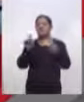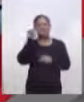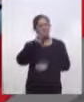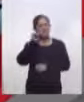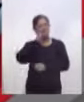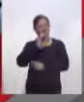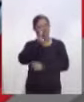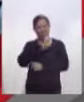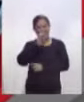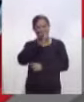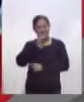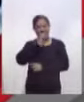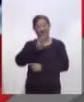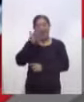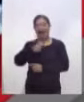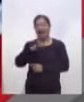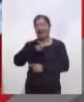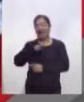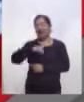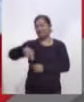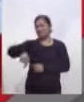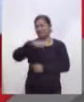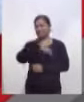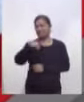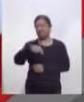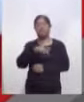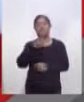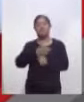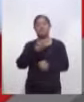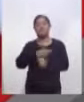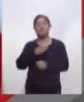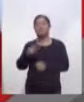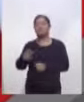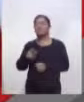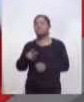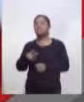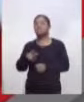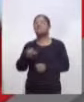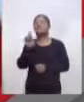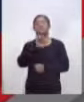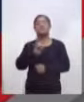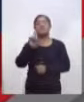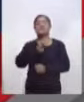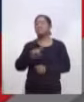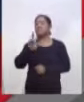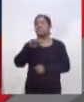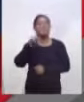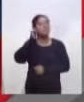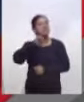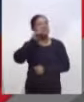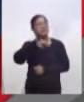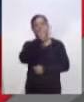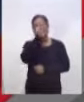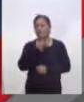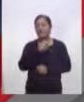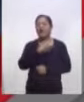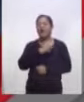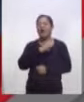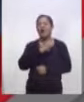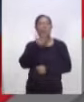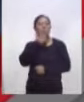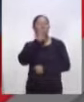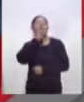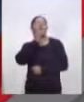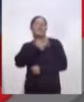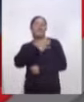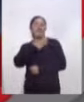curiosidades, entre ellas los días raros que se ha llevado a cabo. En esta ocasión no se disputará en domingo, el día que comúnmente Pumas disputa sus partidos como local